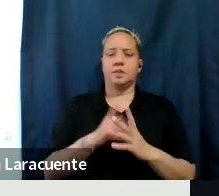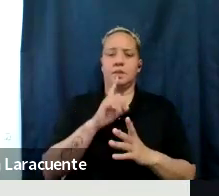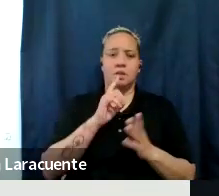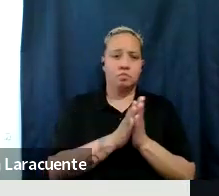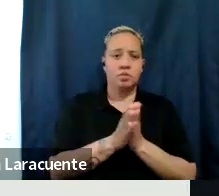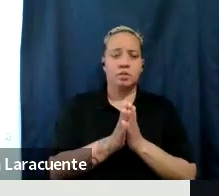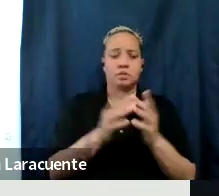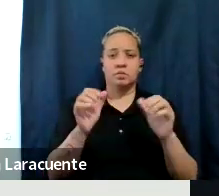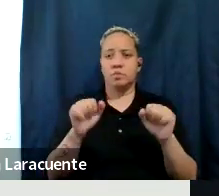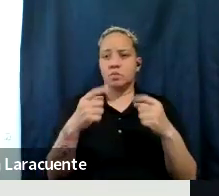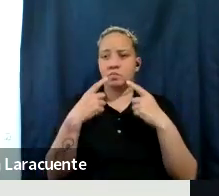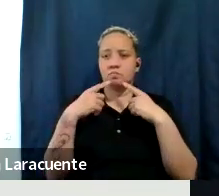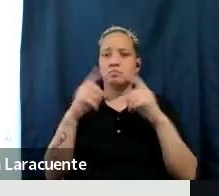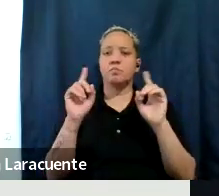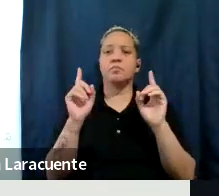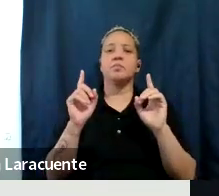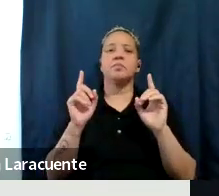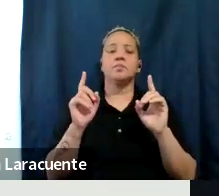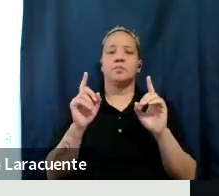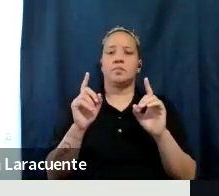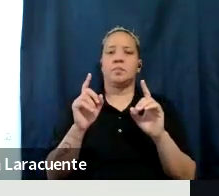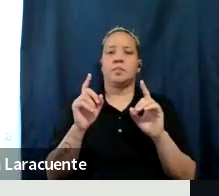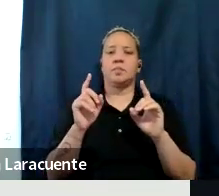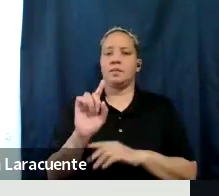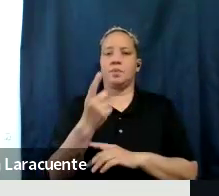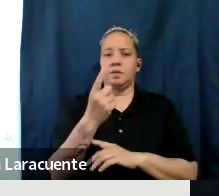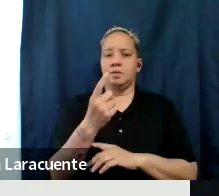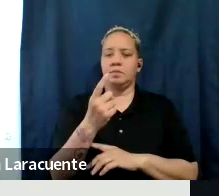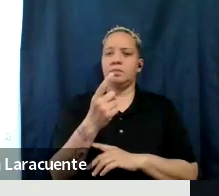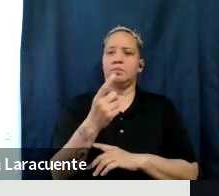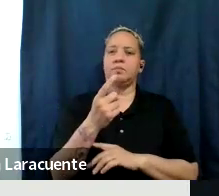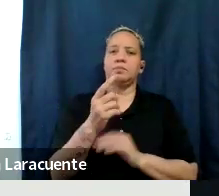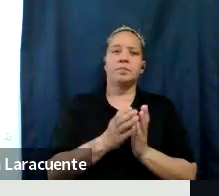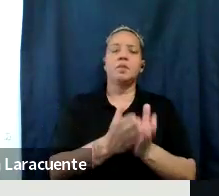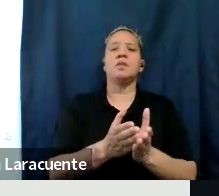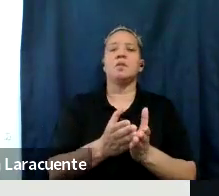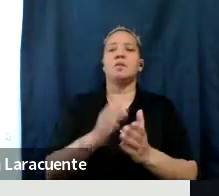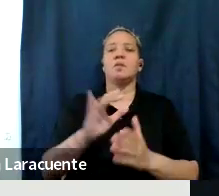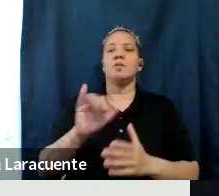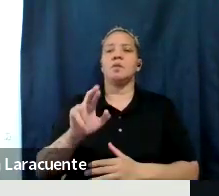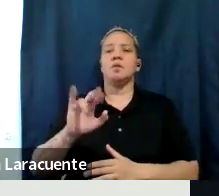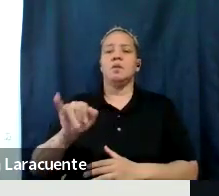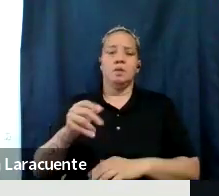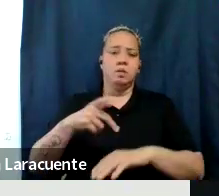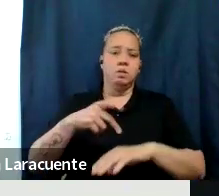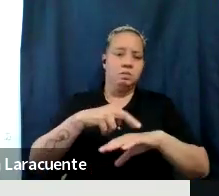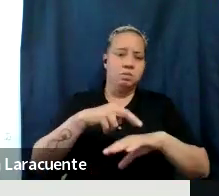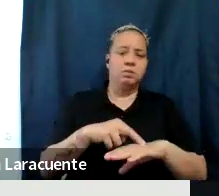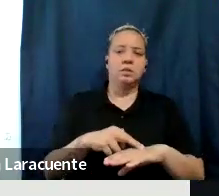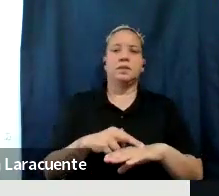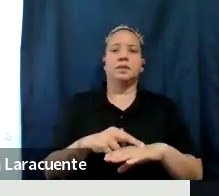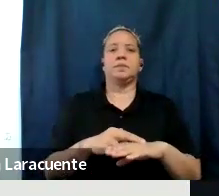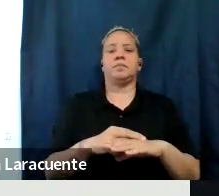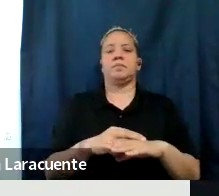hace posible finalmente el viaje, ese primer viaje de Juan Ramón Jiménez a Puerto Rico, es aquella antología